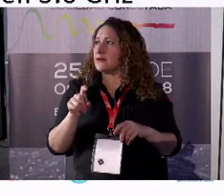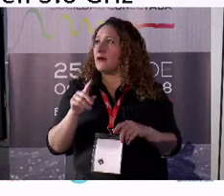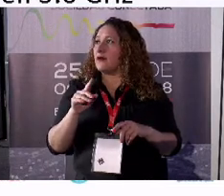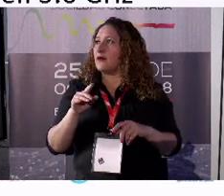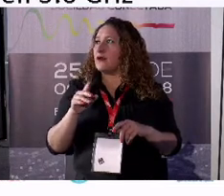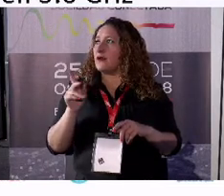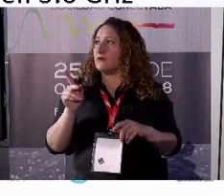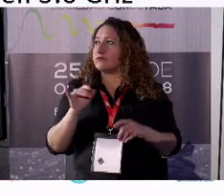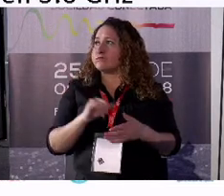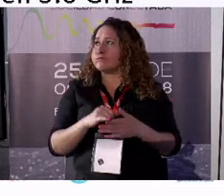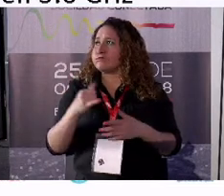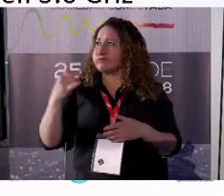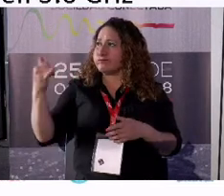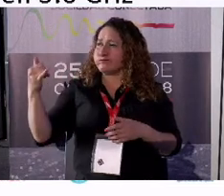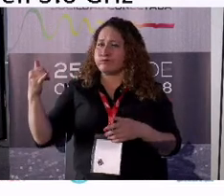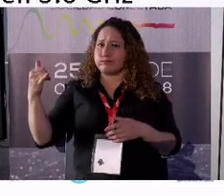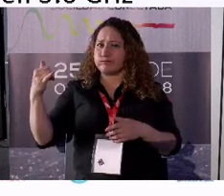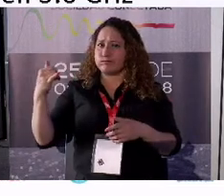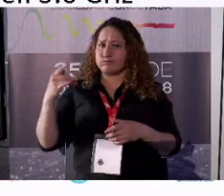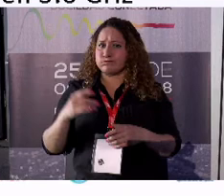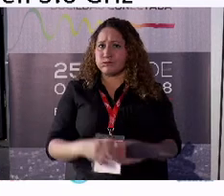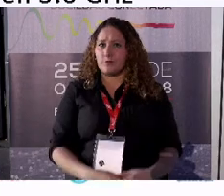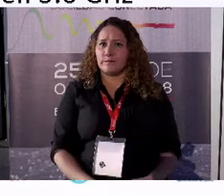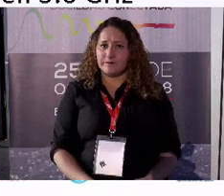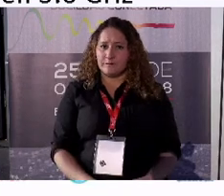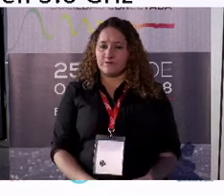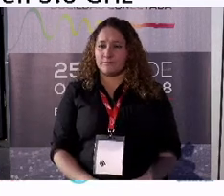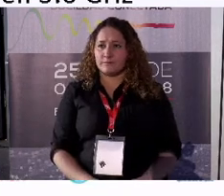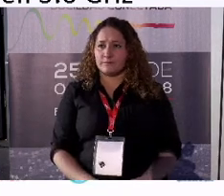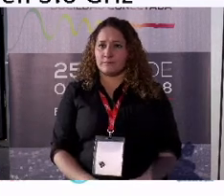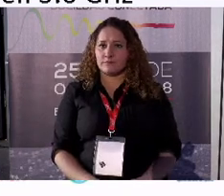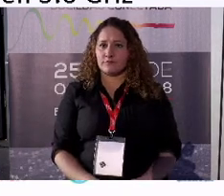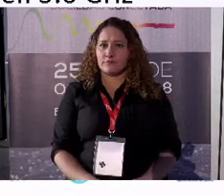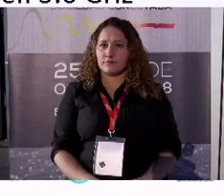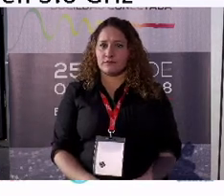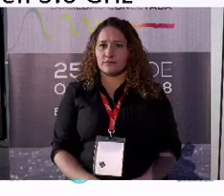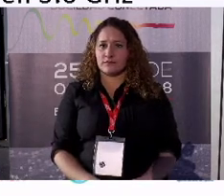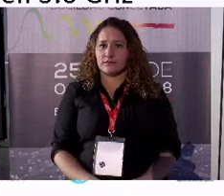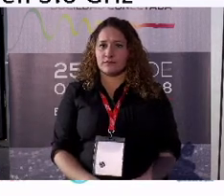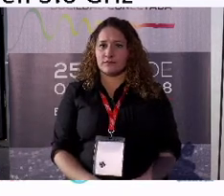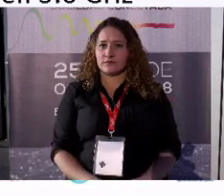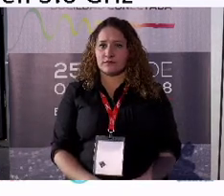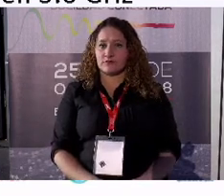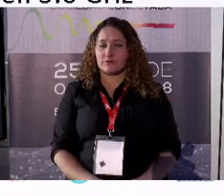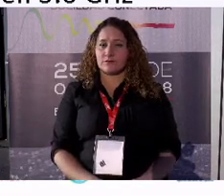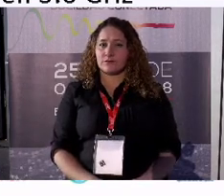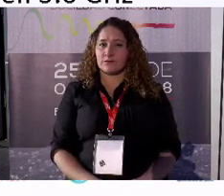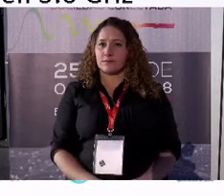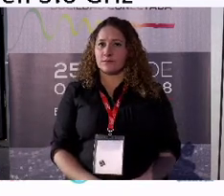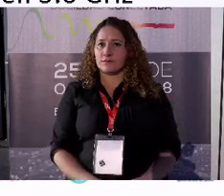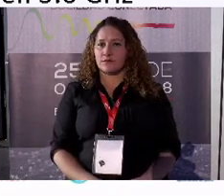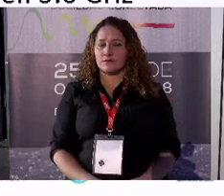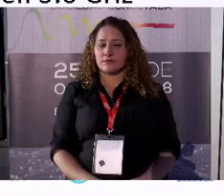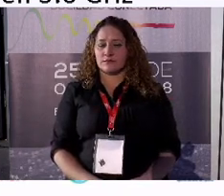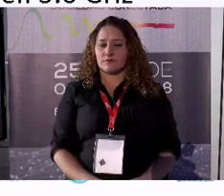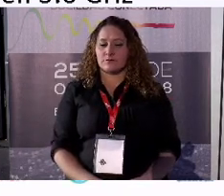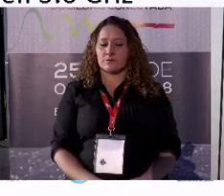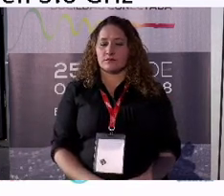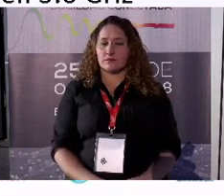asignación es 2 bloques de 80, 2 de 20 y 2 de 80 en 3.6, 5 bloques de 200 en